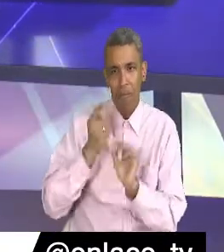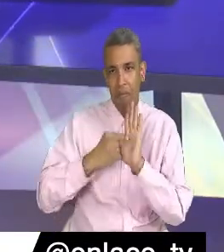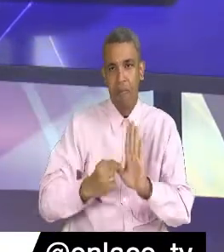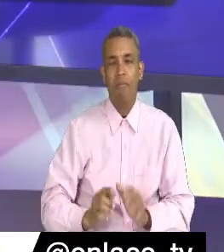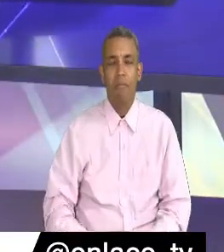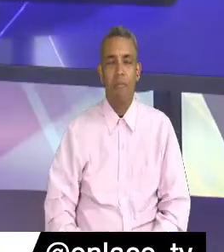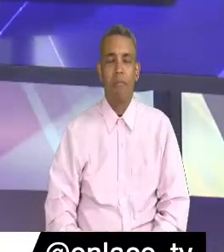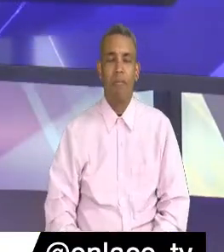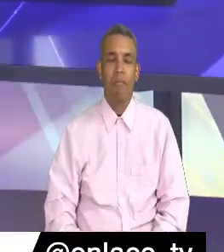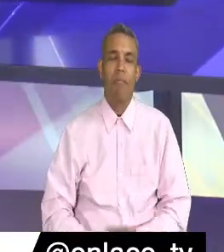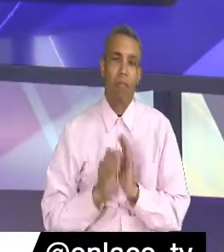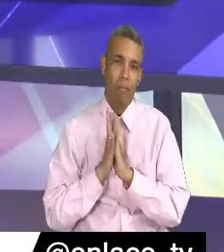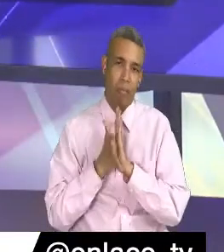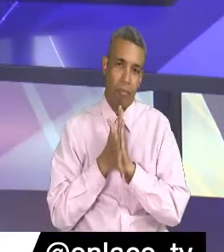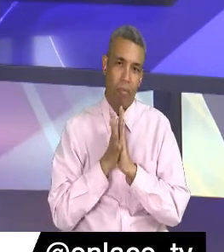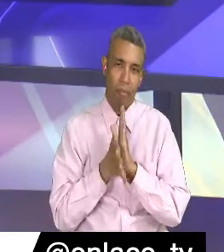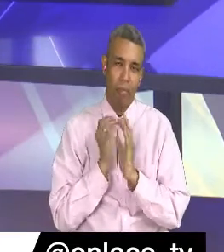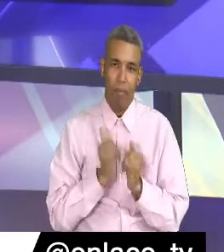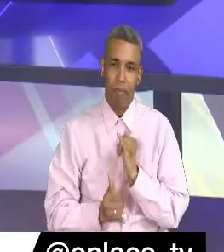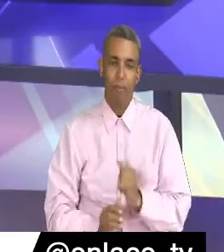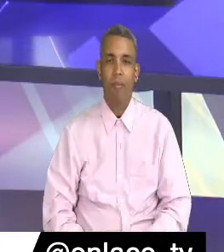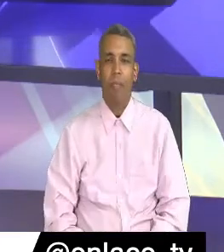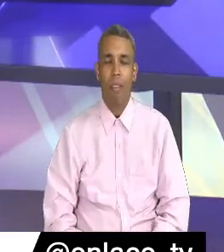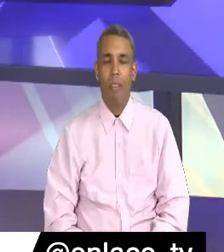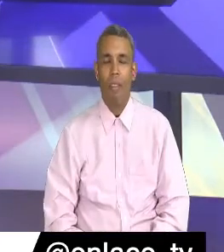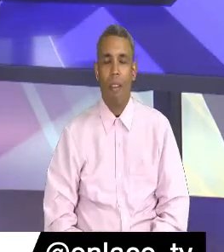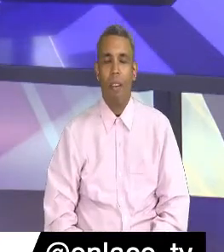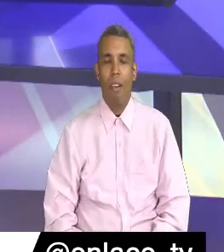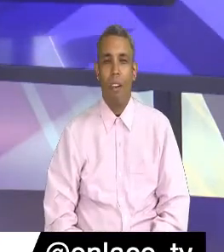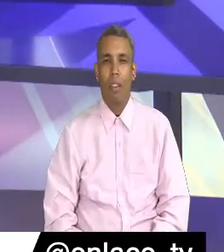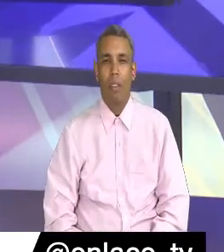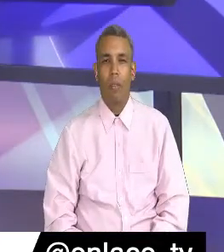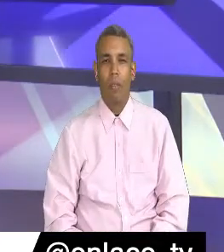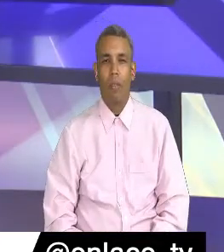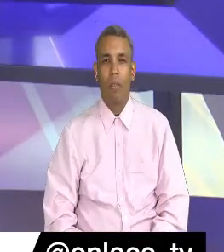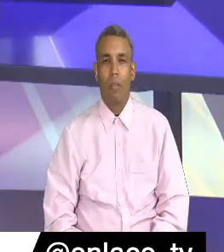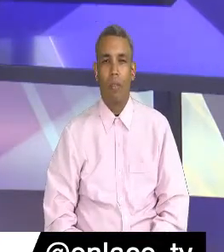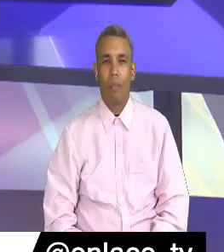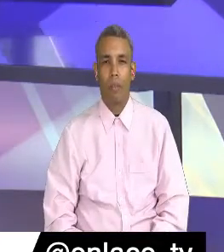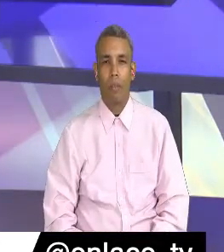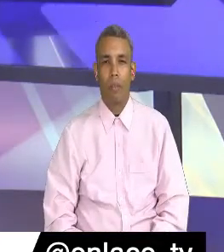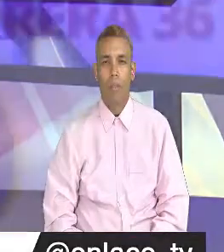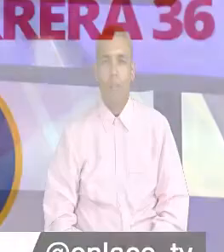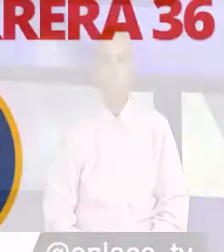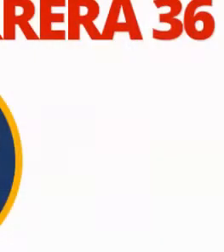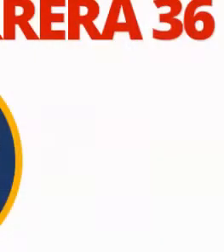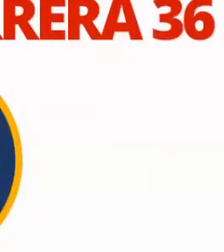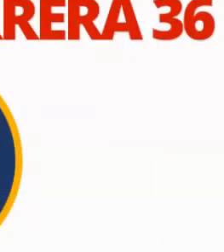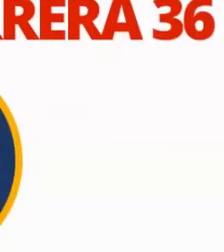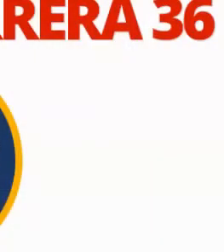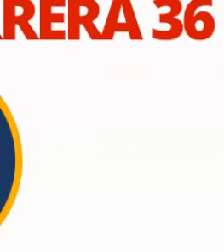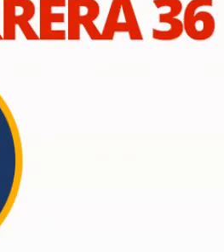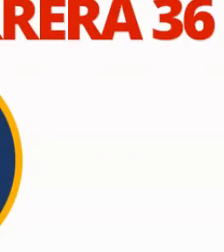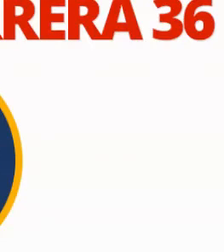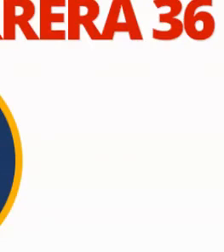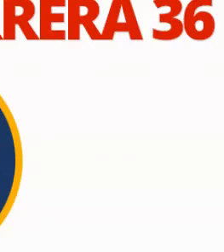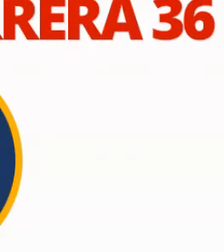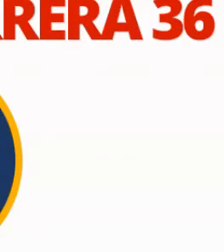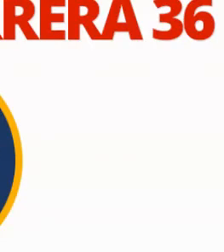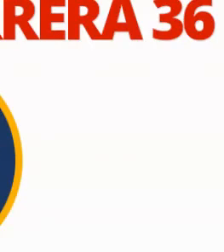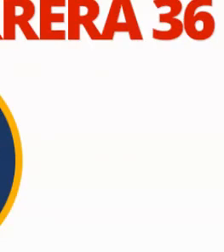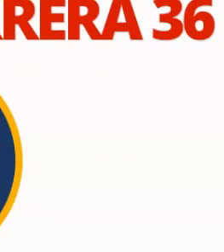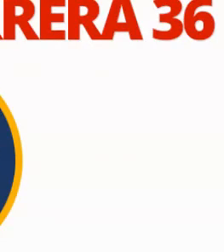Hasta aquí la información más importante de Enlace Noticias en las últimas horas. Antes de despedirnos, les recuerdo Materiales Eléctricos, Electrofer, Ilumina